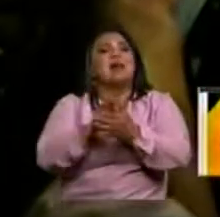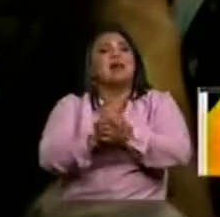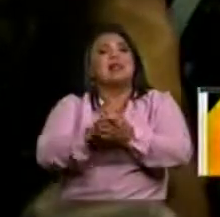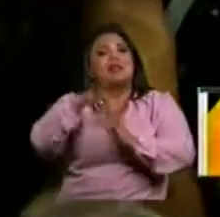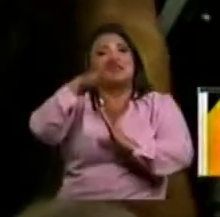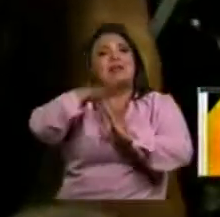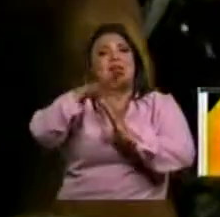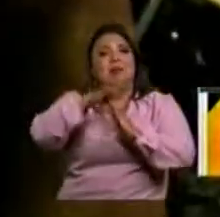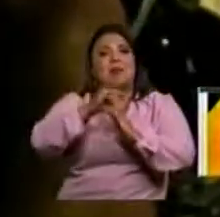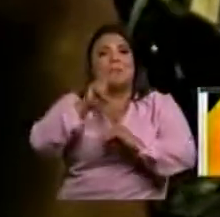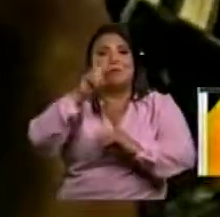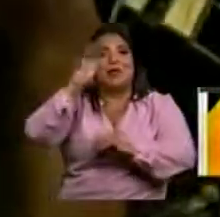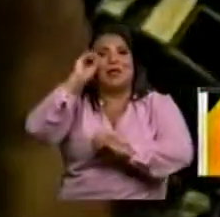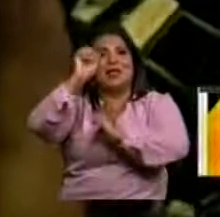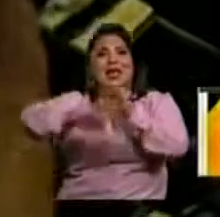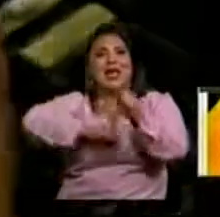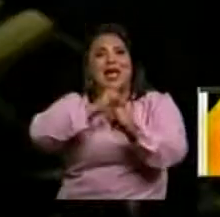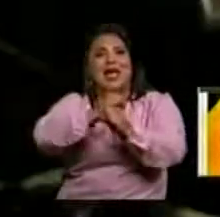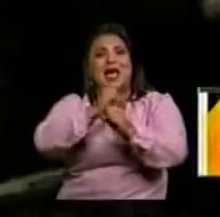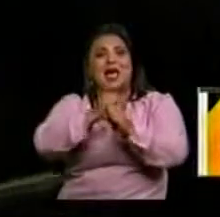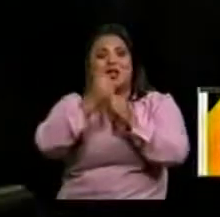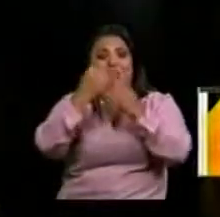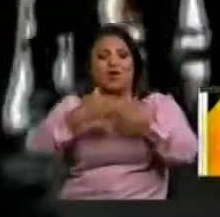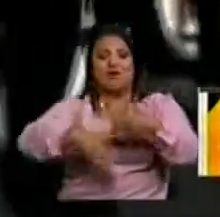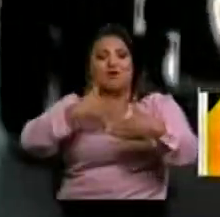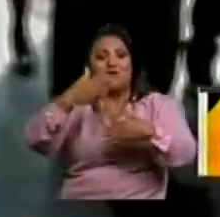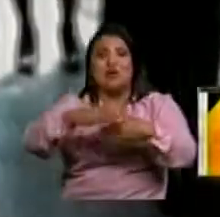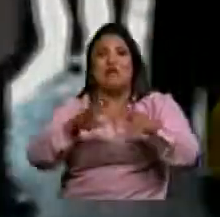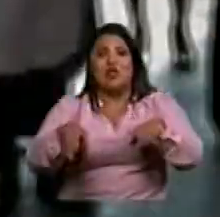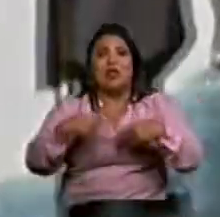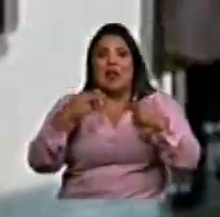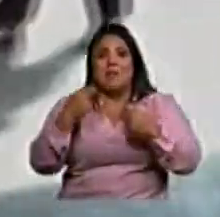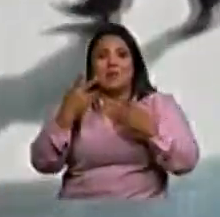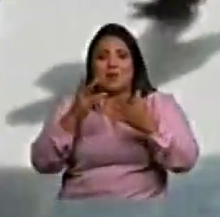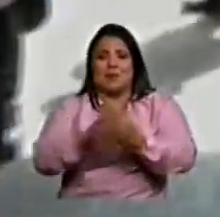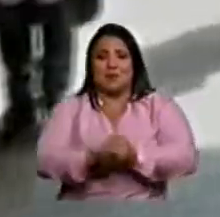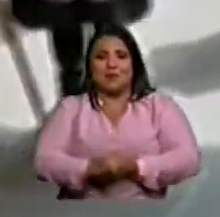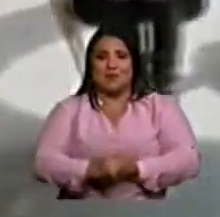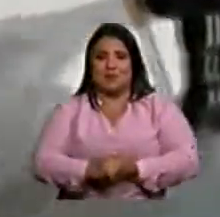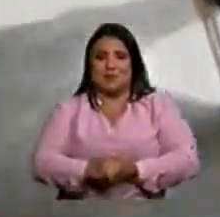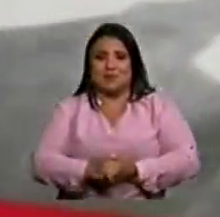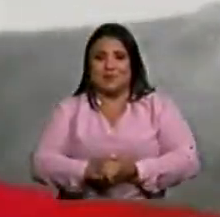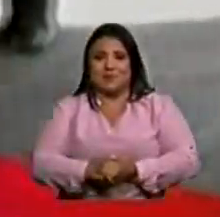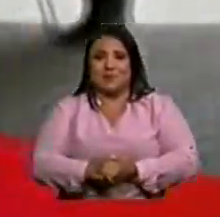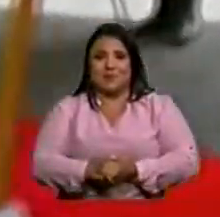Paz, 20 años de cruzar fronteras vivas. José Ignacio Arévalo, Noticiero 1.